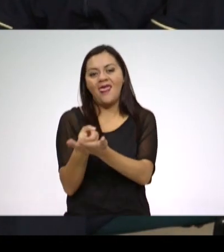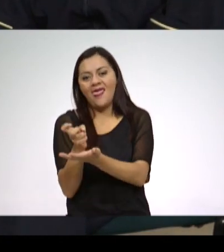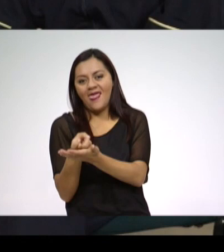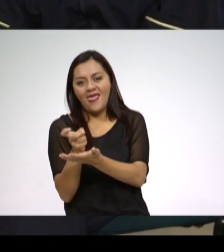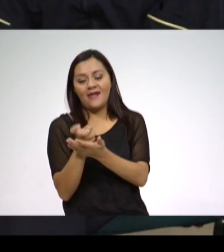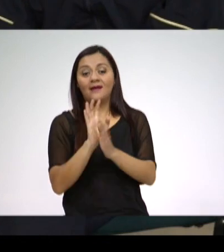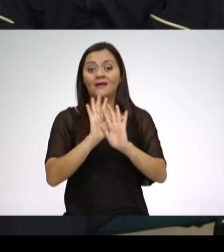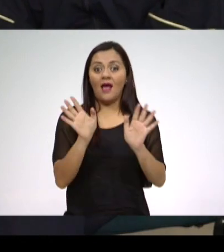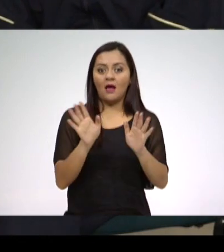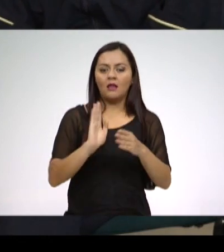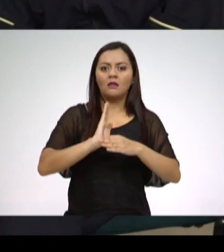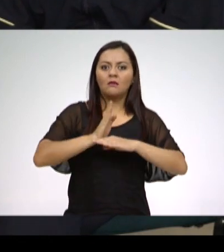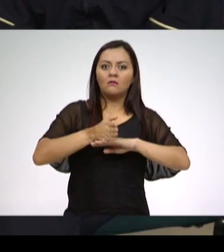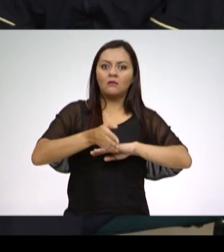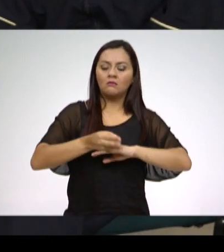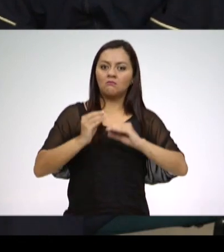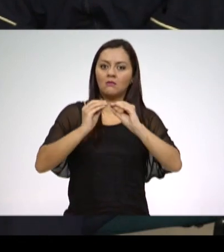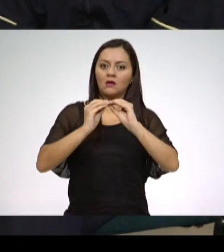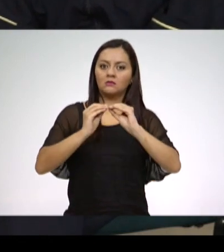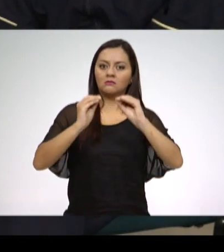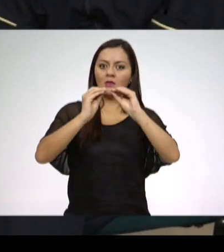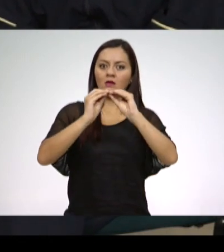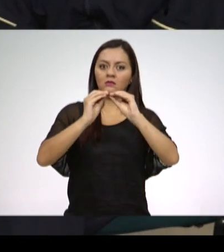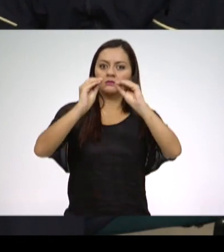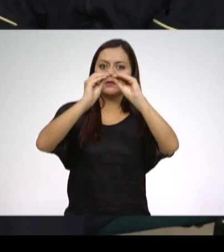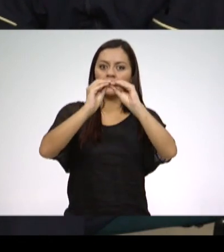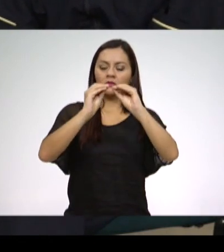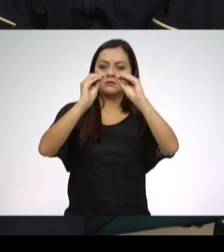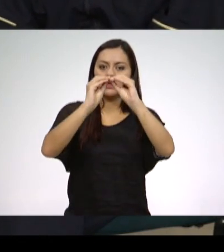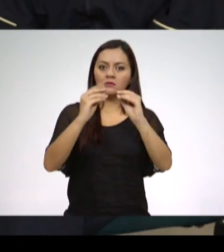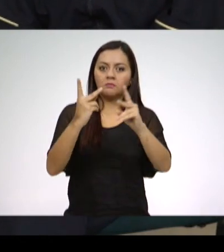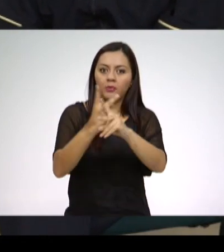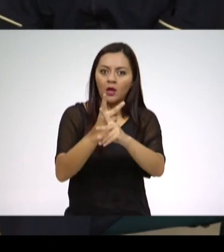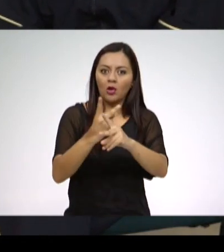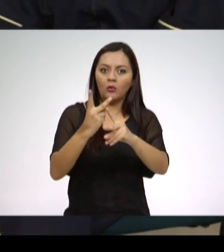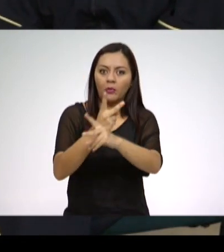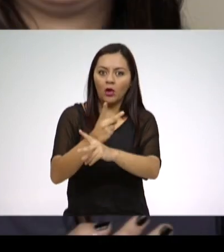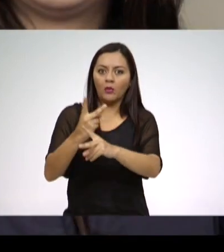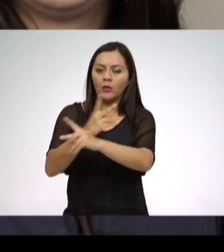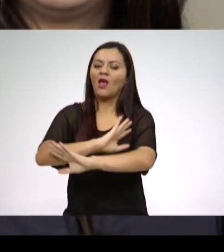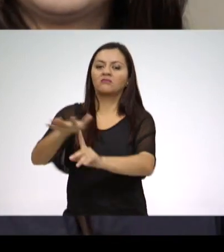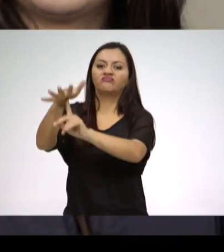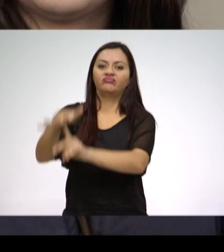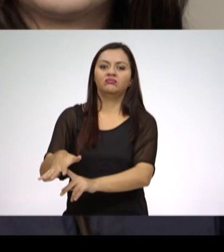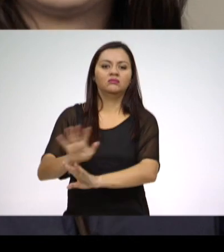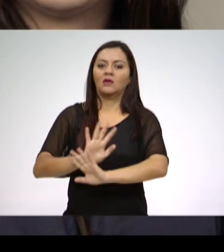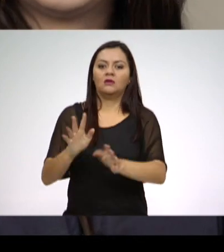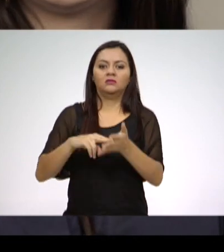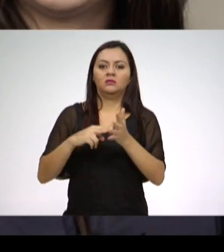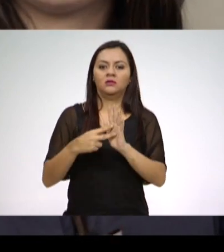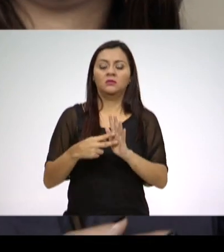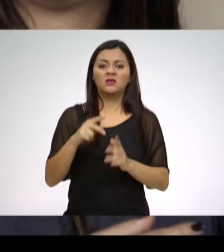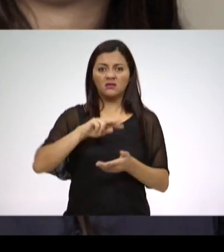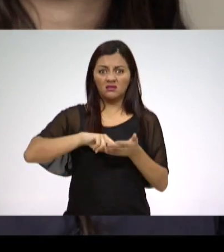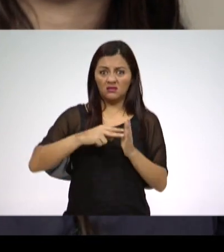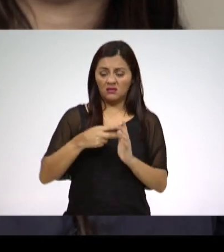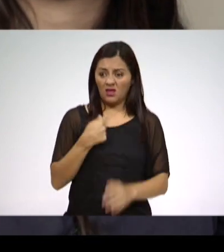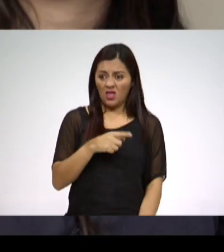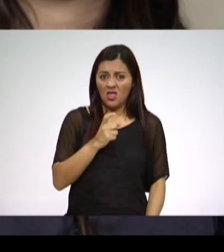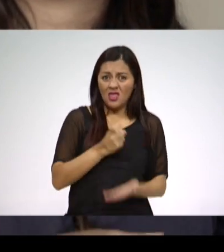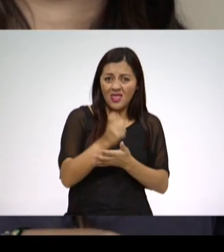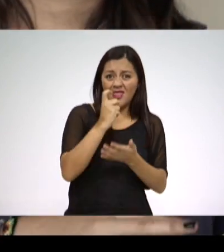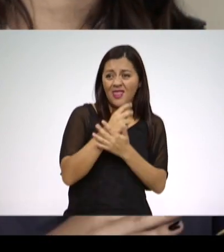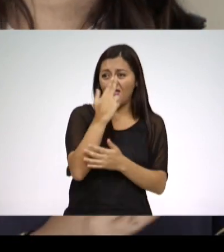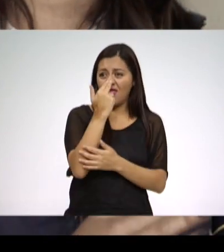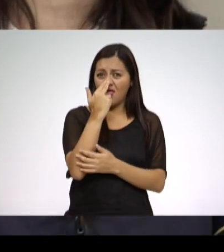algo más que eso, y de lo que era un chiste ya se después pasa a volverse bullying. El chiste ya deja de ser chiste cuando la persona